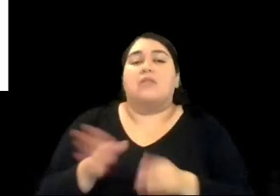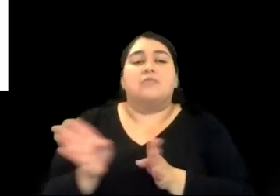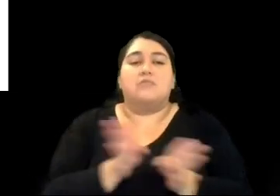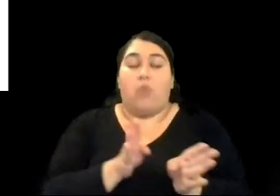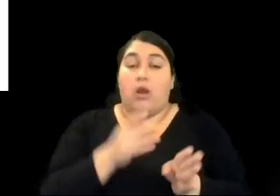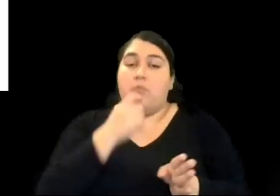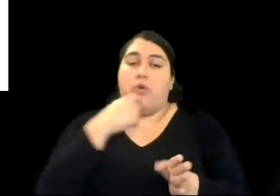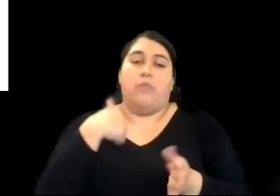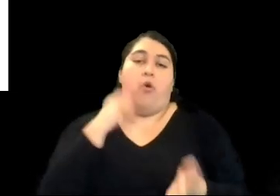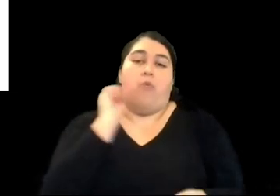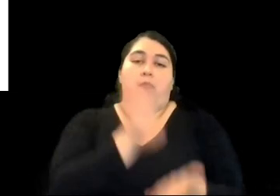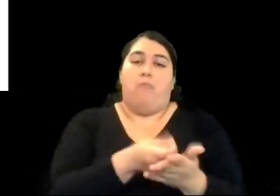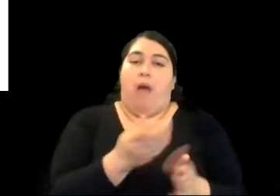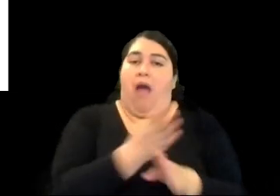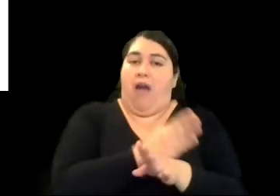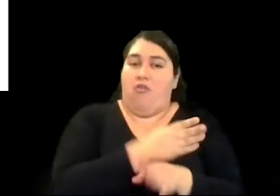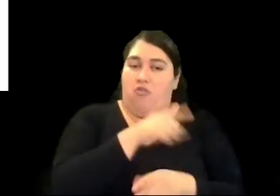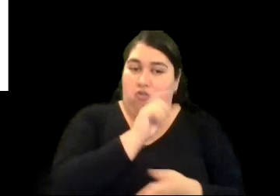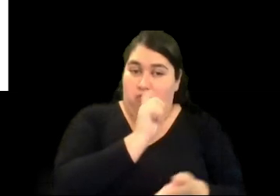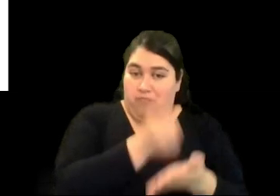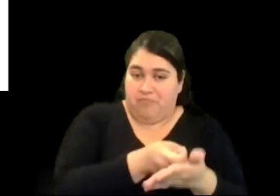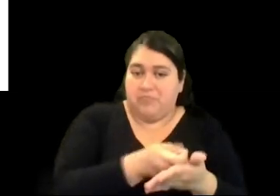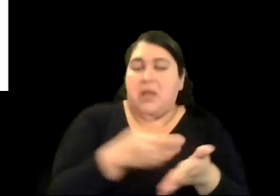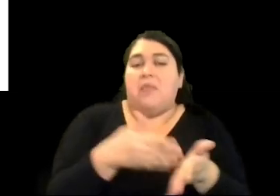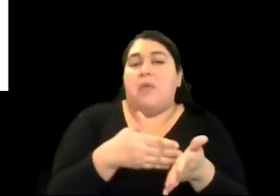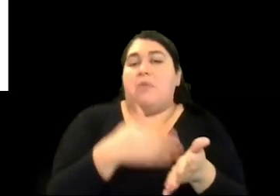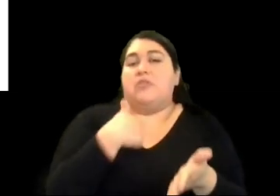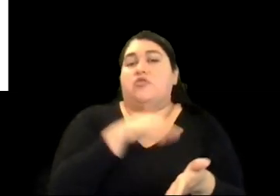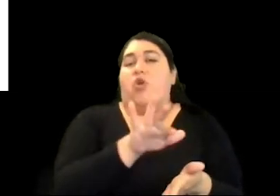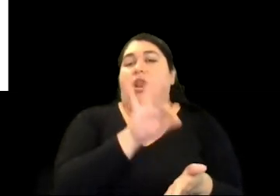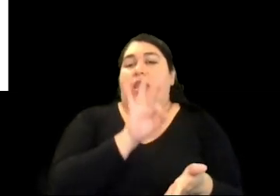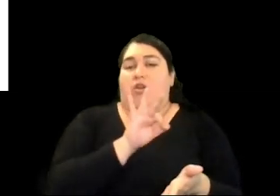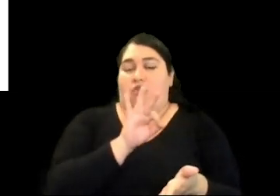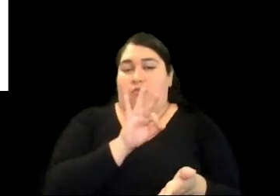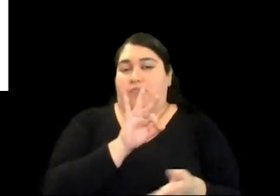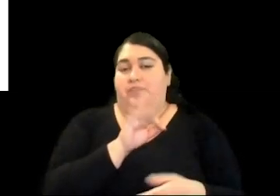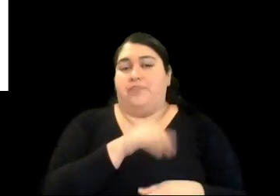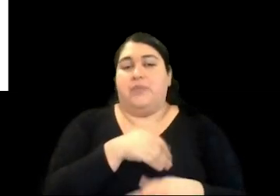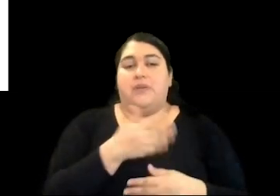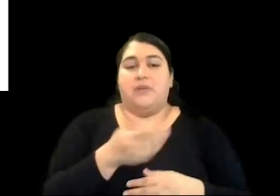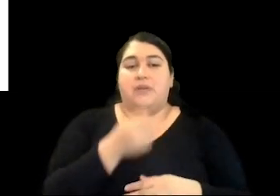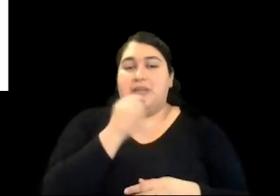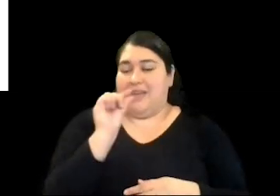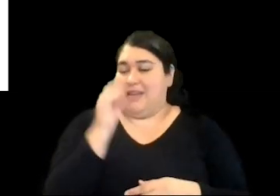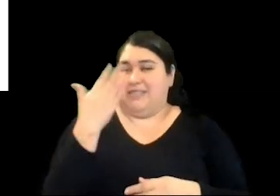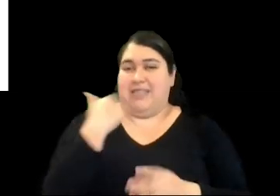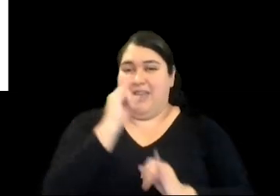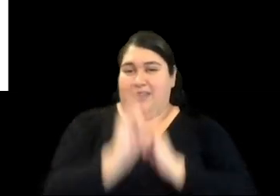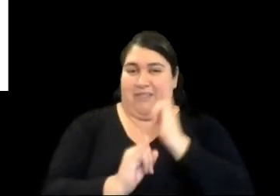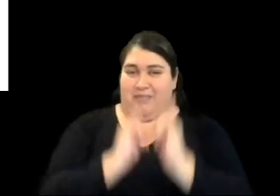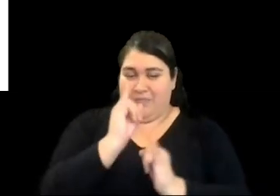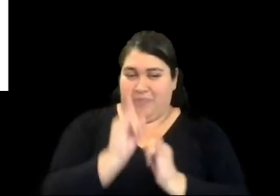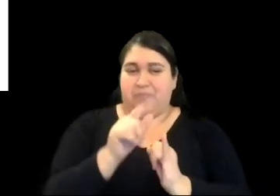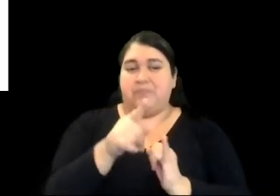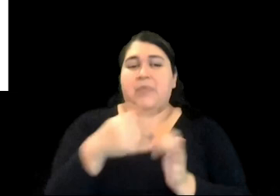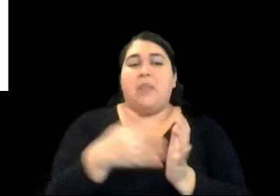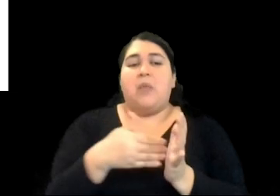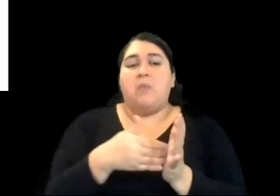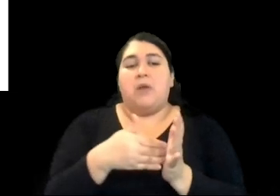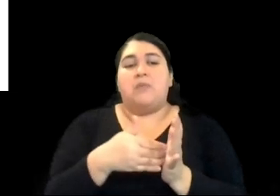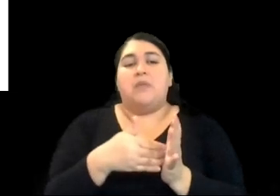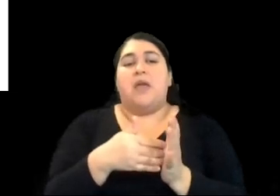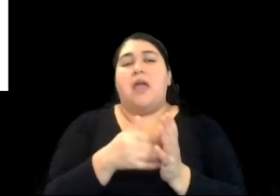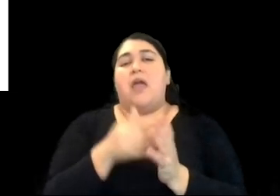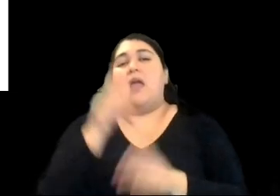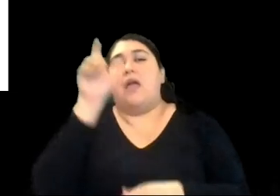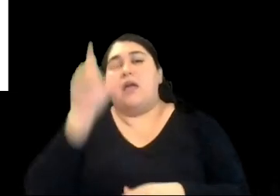estoy haciendo la opción de un plan de los que acabamos de indicar, de los que tienen en cuenta el